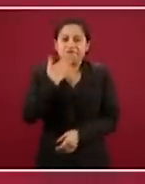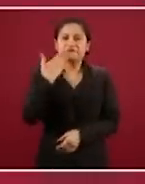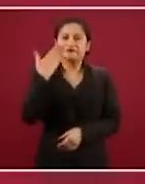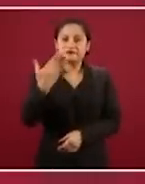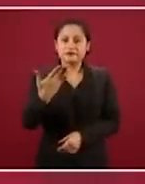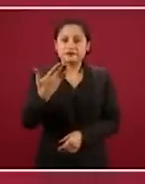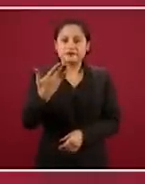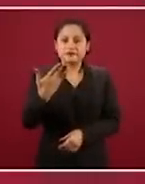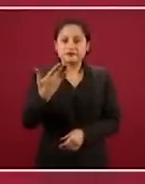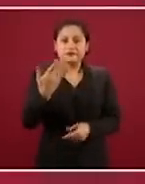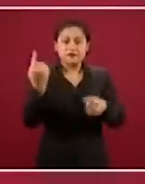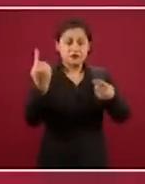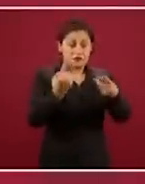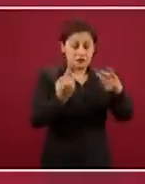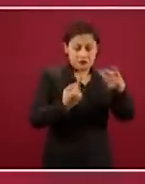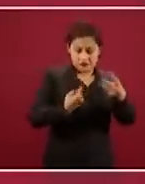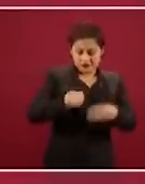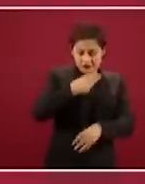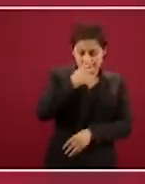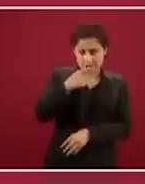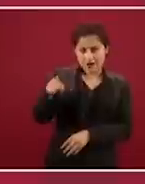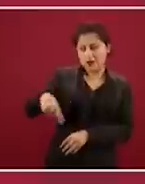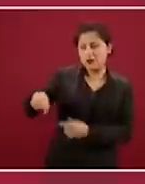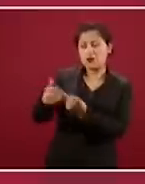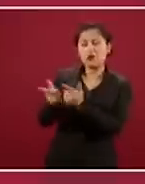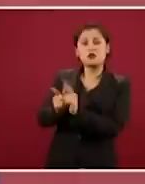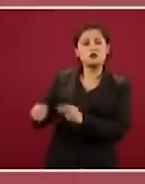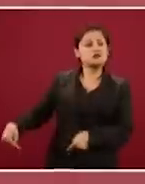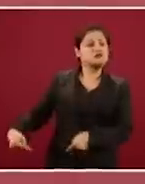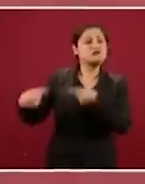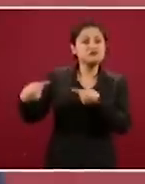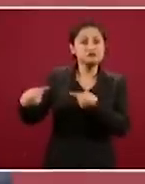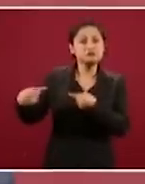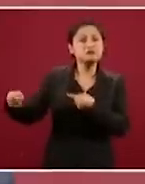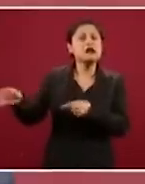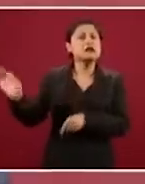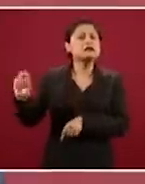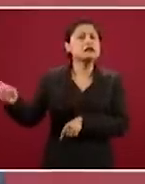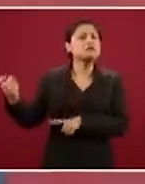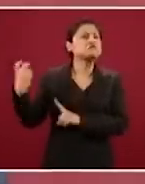a nuestros adversarios, que lo van a rebatir. Qué bueno,